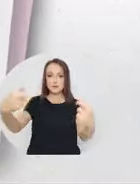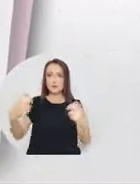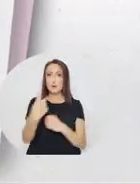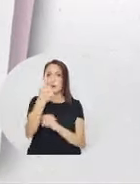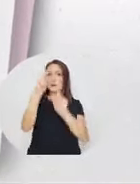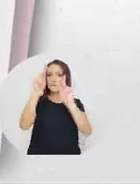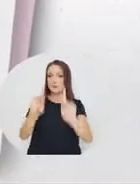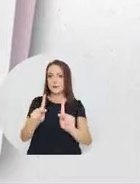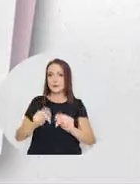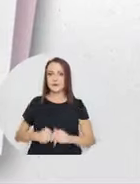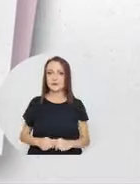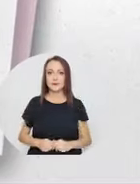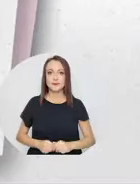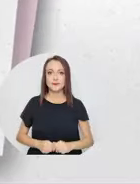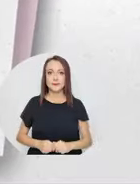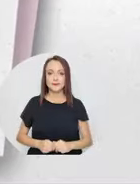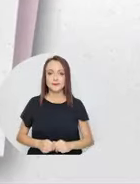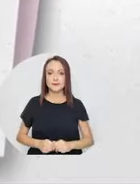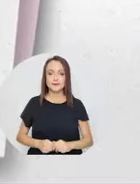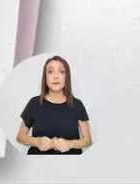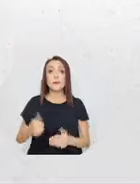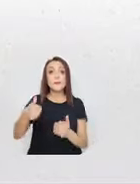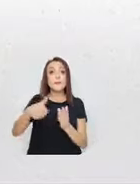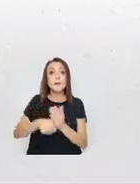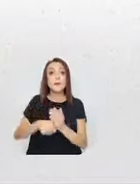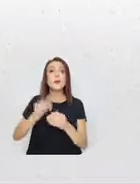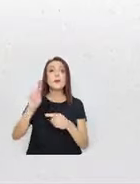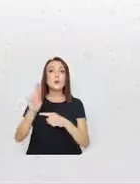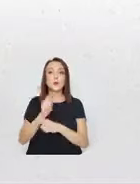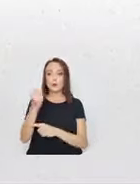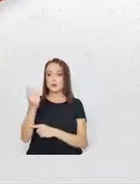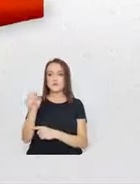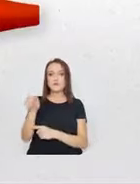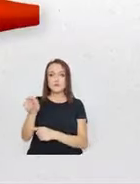al menos uno de los miembros de mesa presente. Para votar,